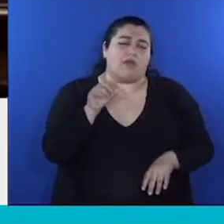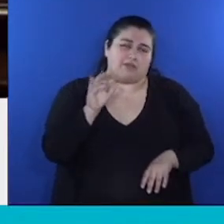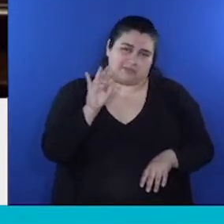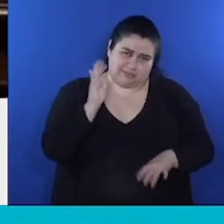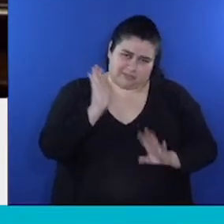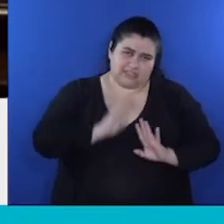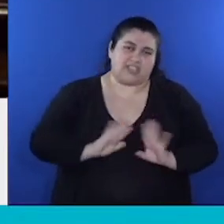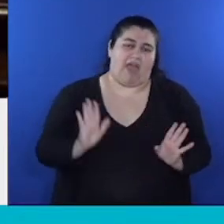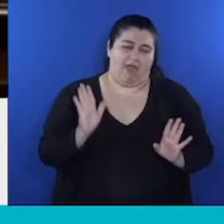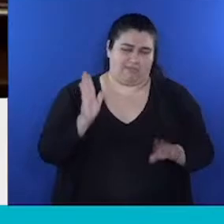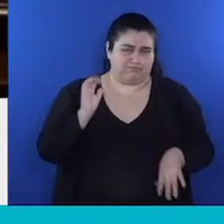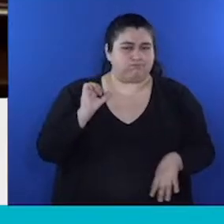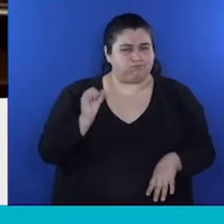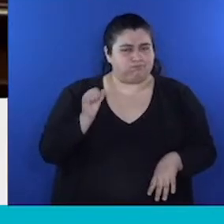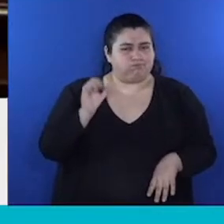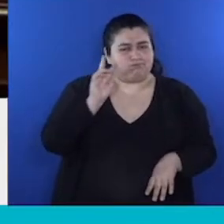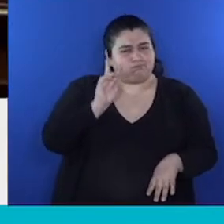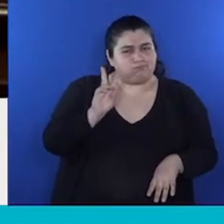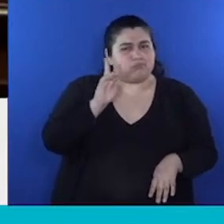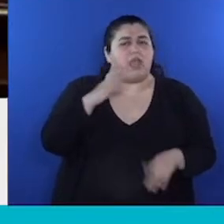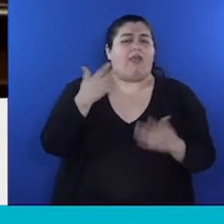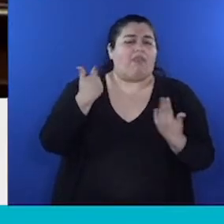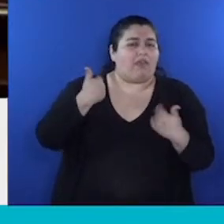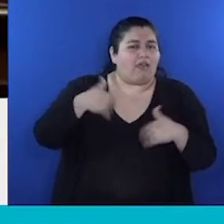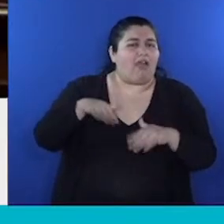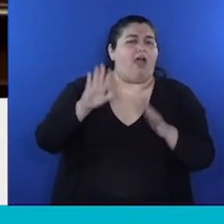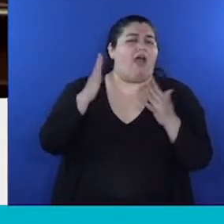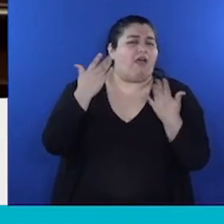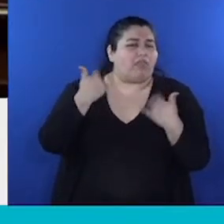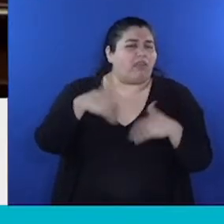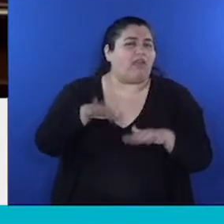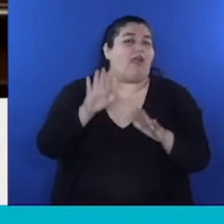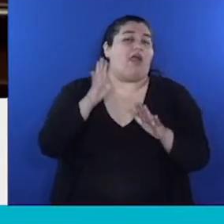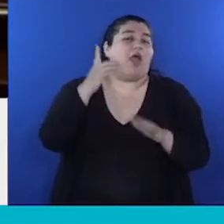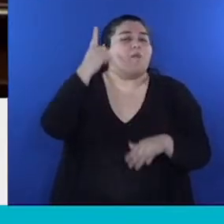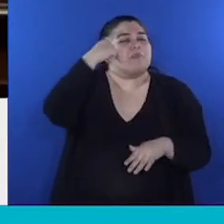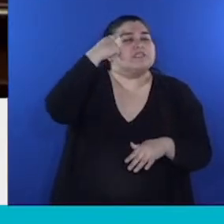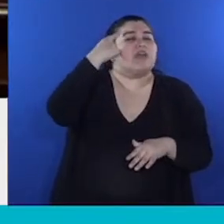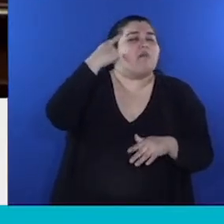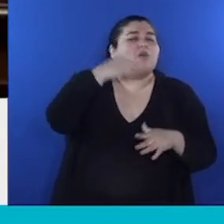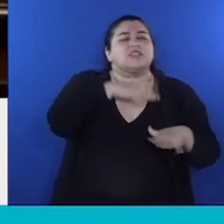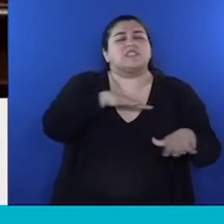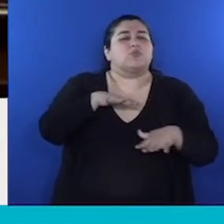sucediendo y lo fuimos dejando pasar porque pensamos que era una cuestión ocasional.